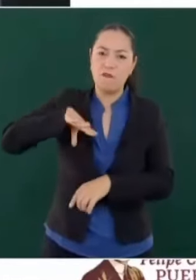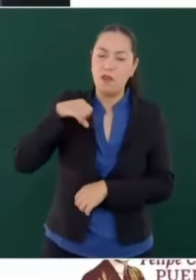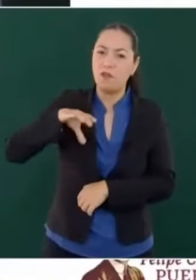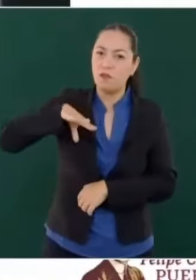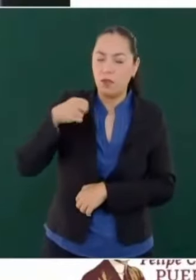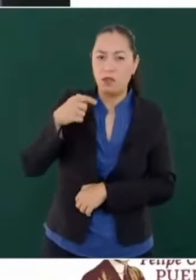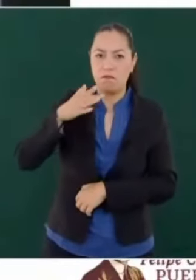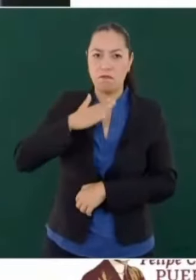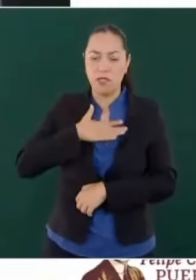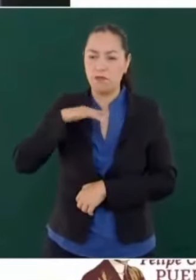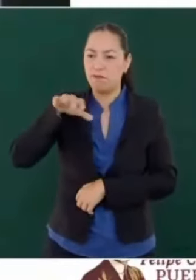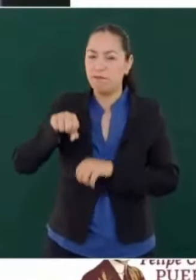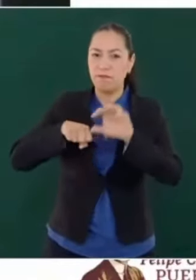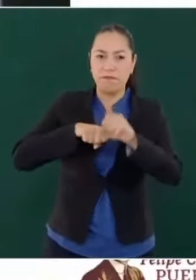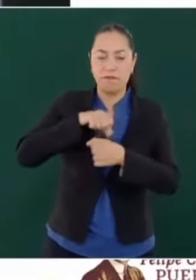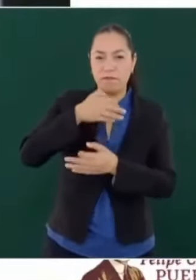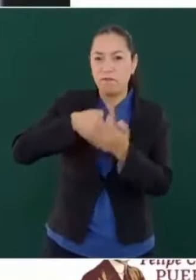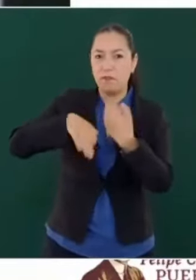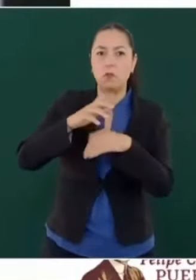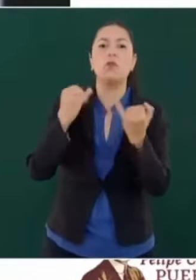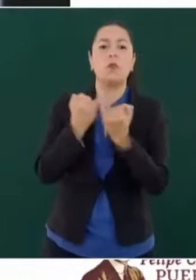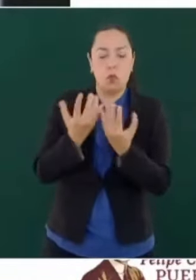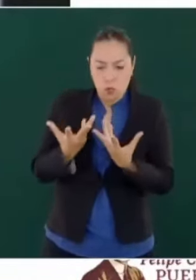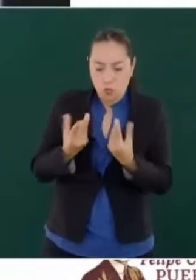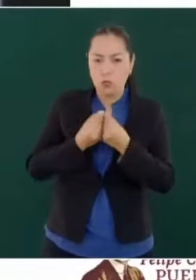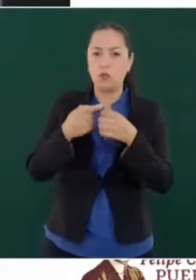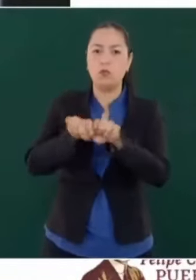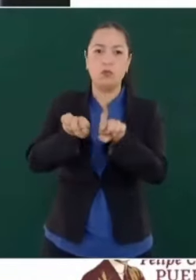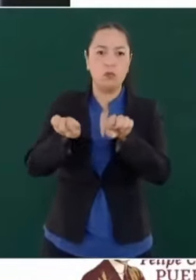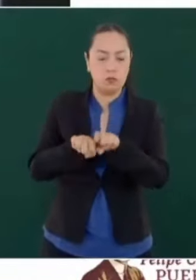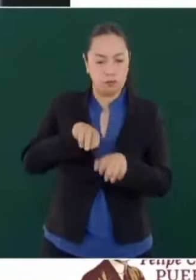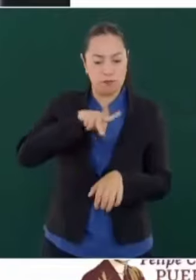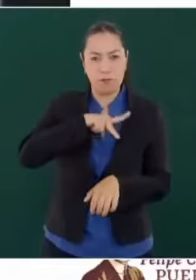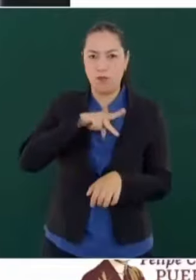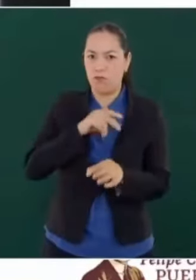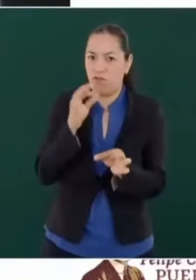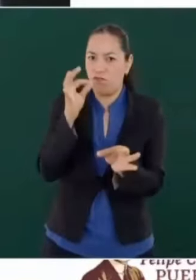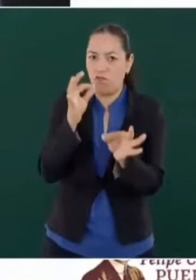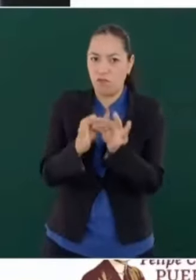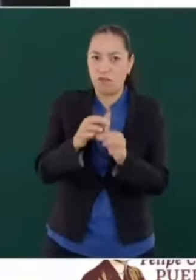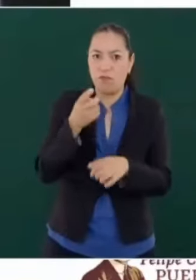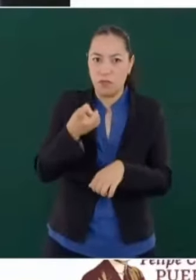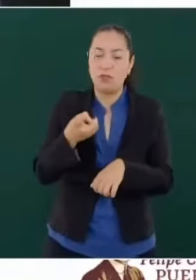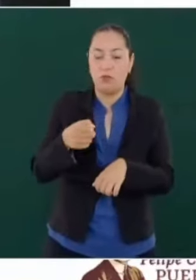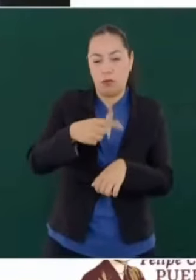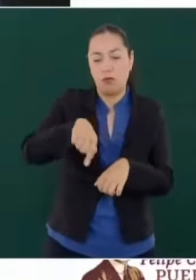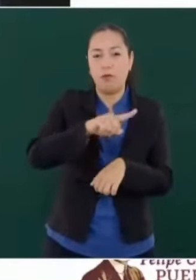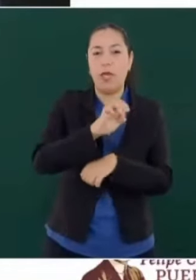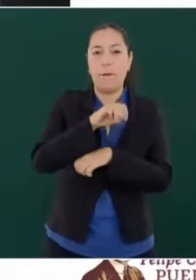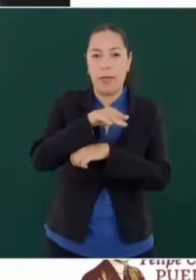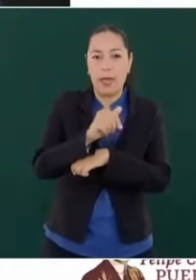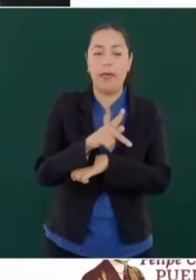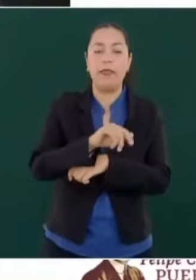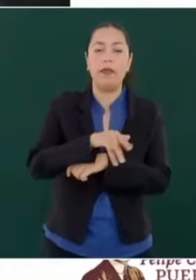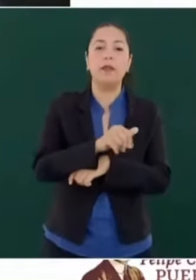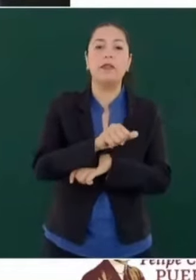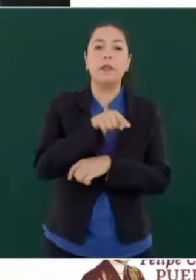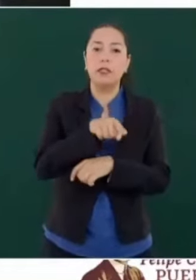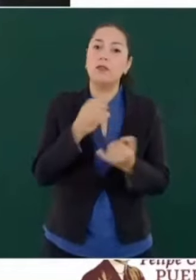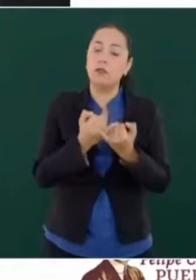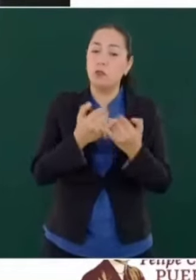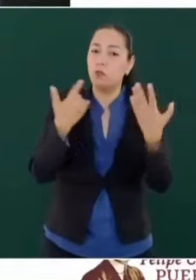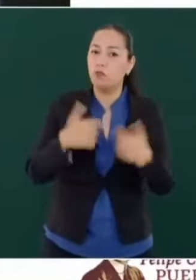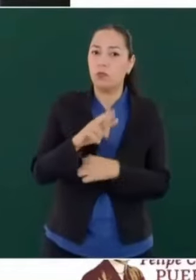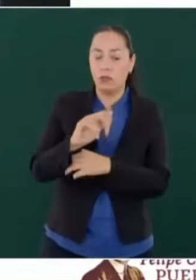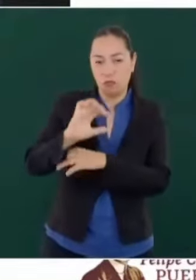junto con un extraordinario equipo de la embajada y un reconocimiento muy,